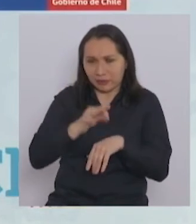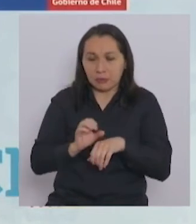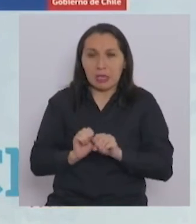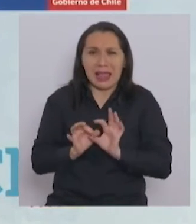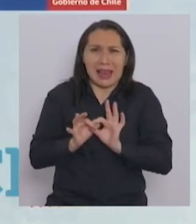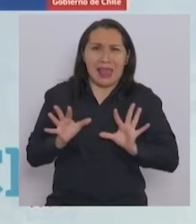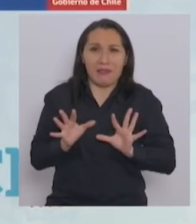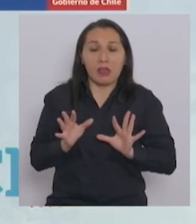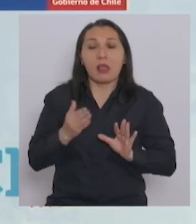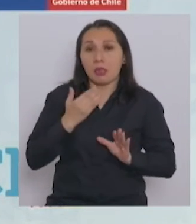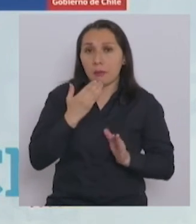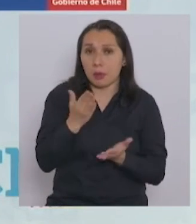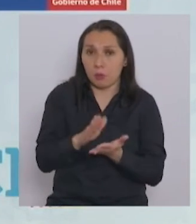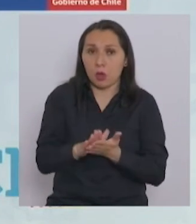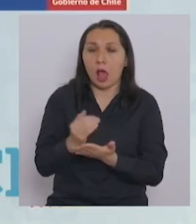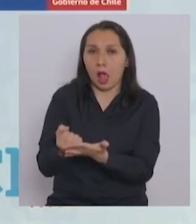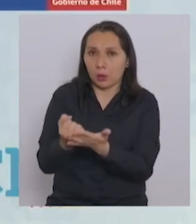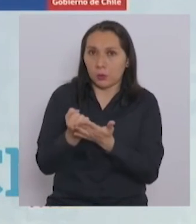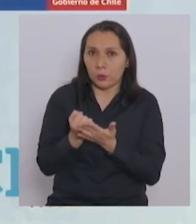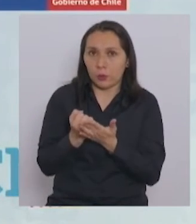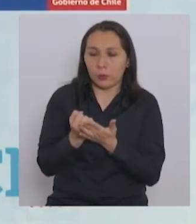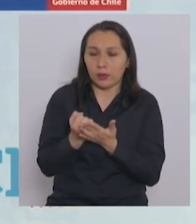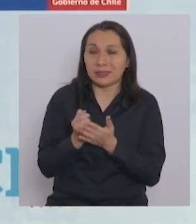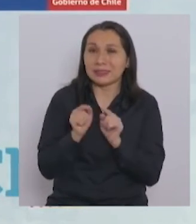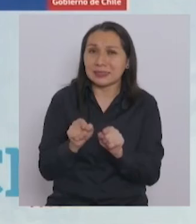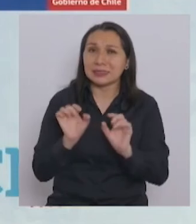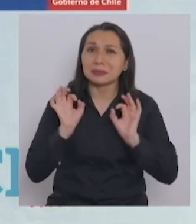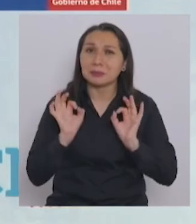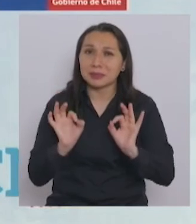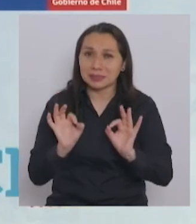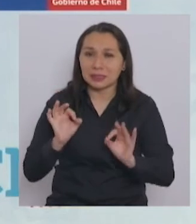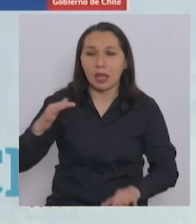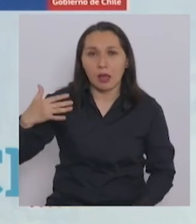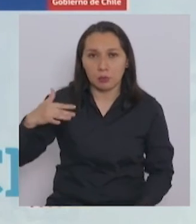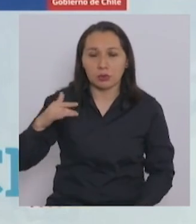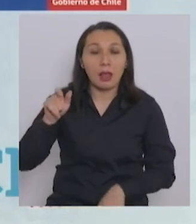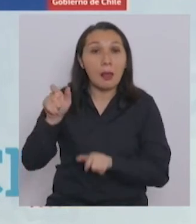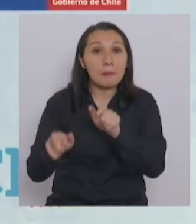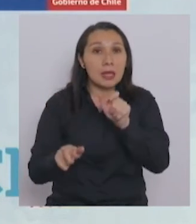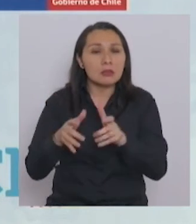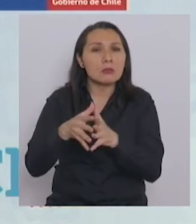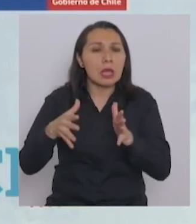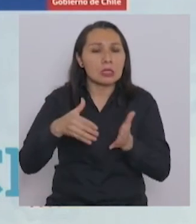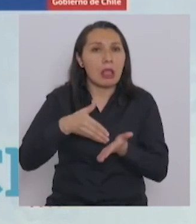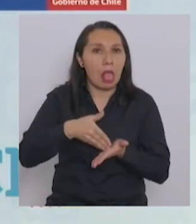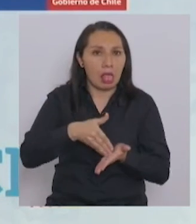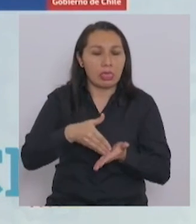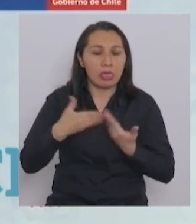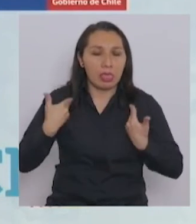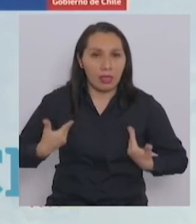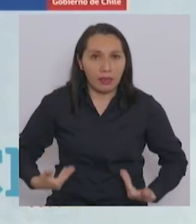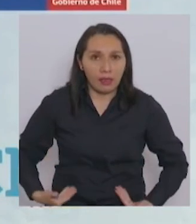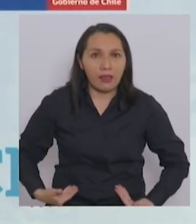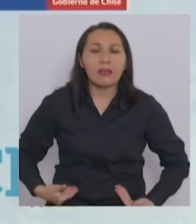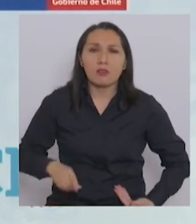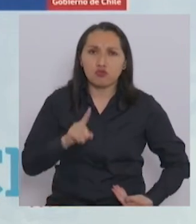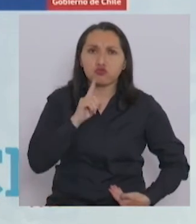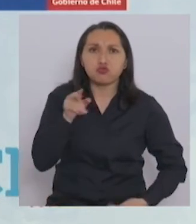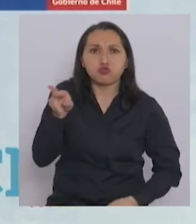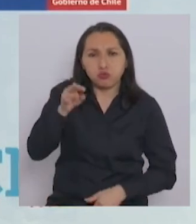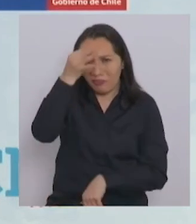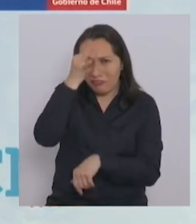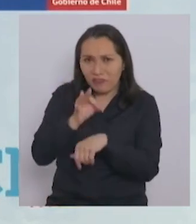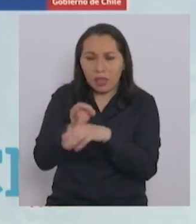morir. Esto es especialmente importante en las personas más vulnerables, aquellas con condiciones